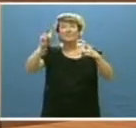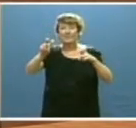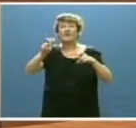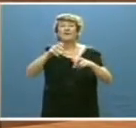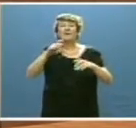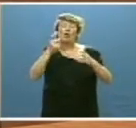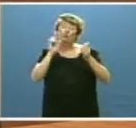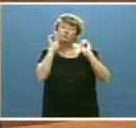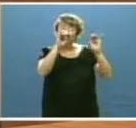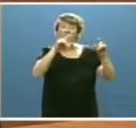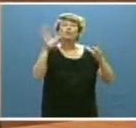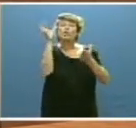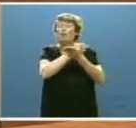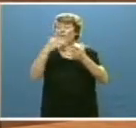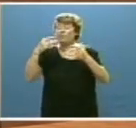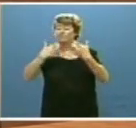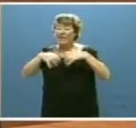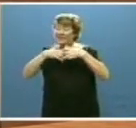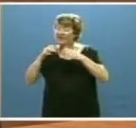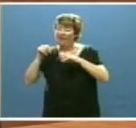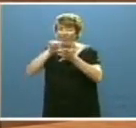equipamiento de los centros